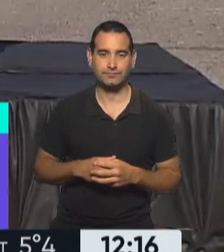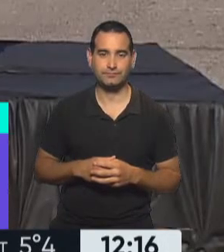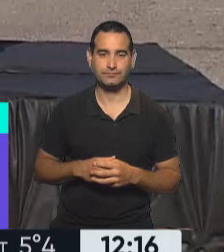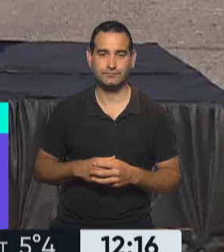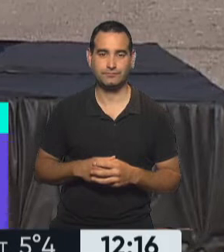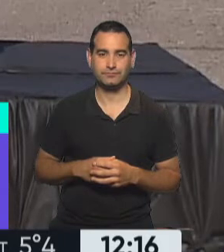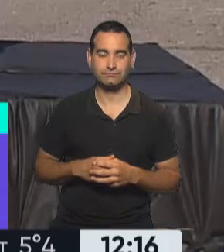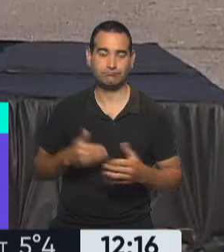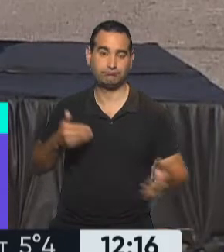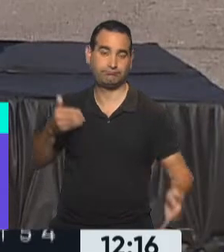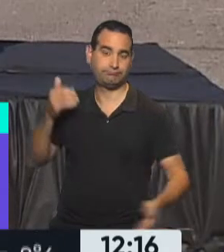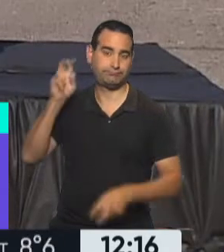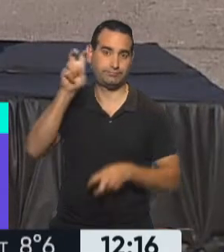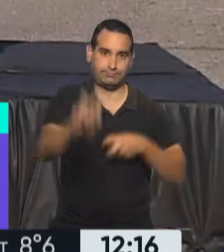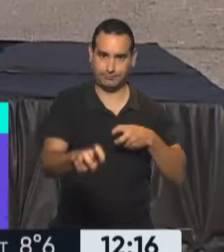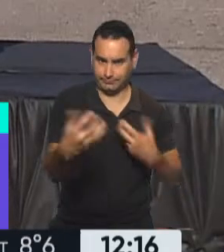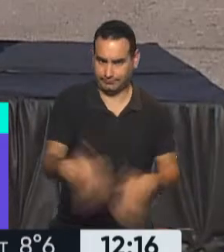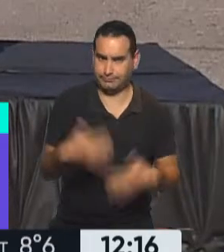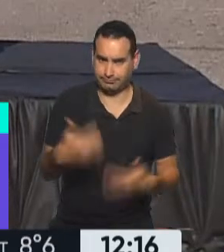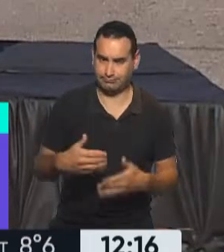es un avance gigantesco